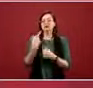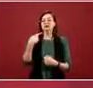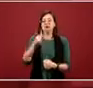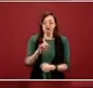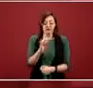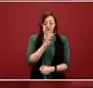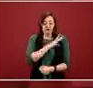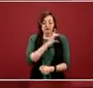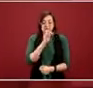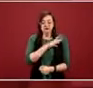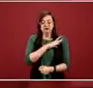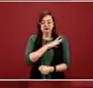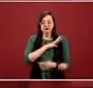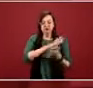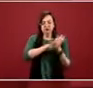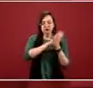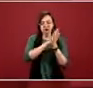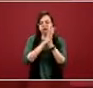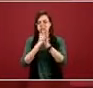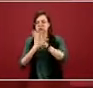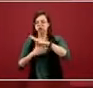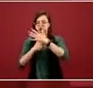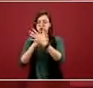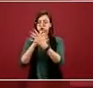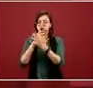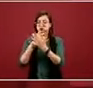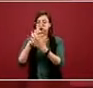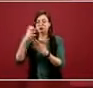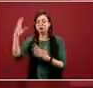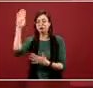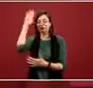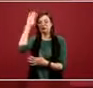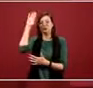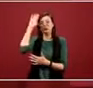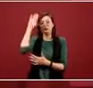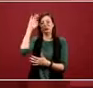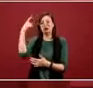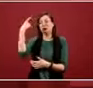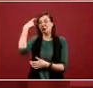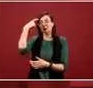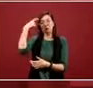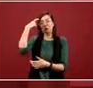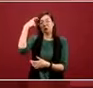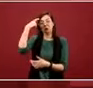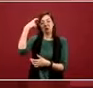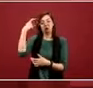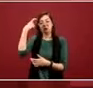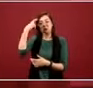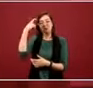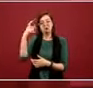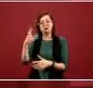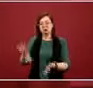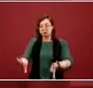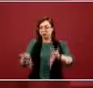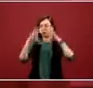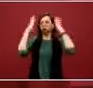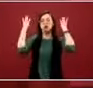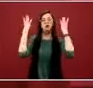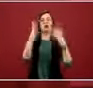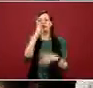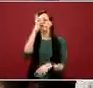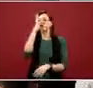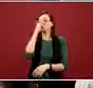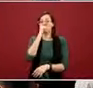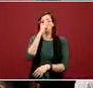miedo se exacerba, aumenta y nos ofusca la razón, empezamos a tomar, a